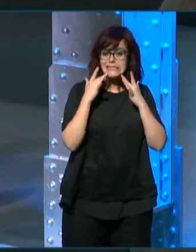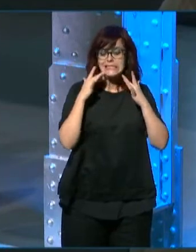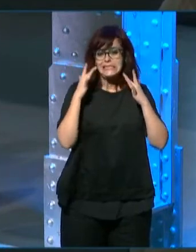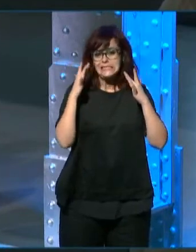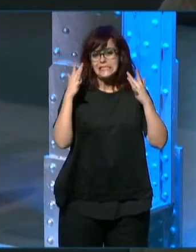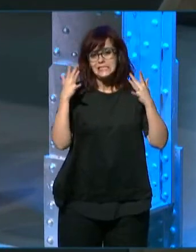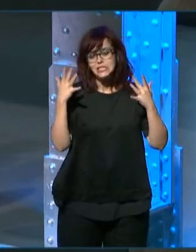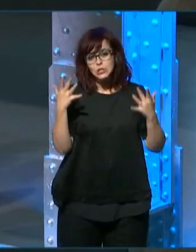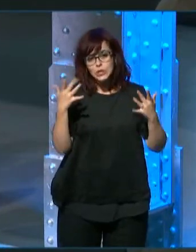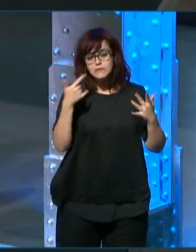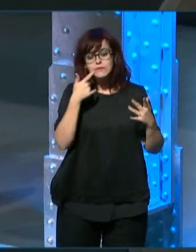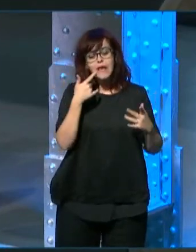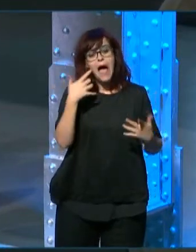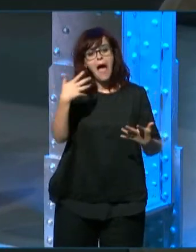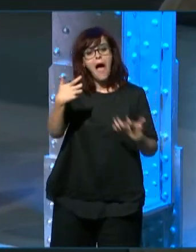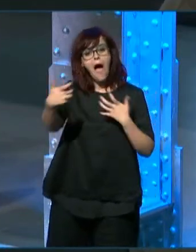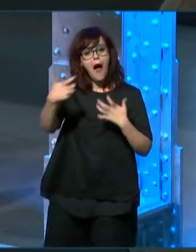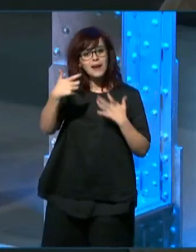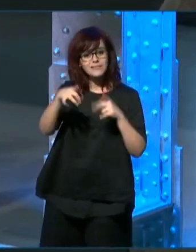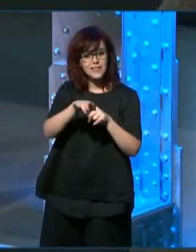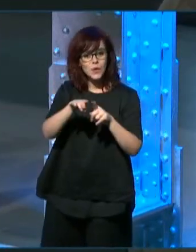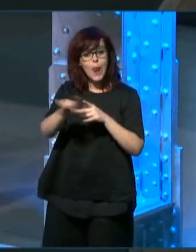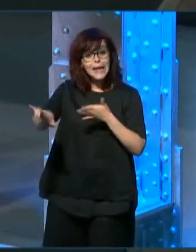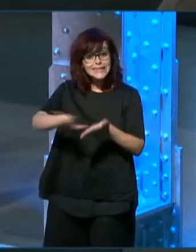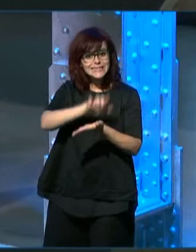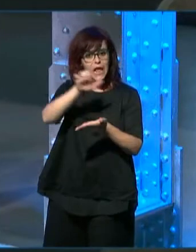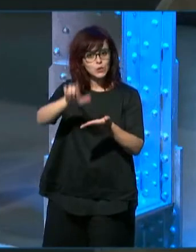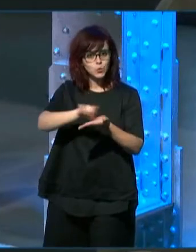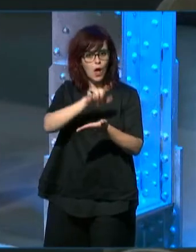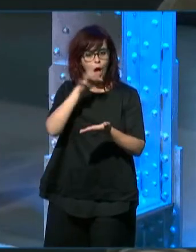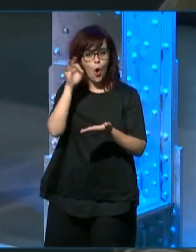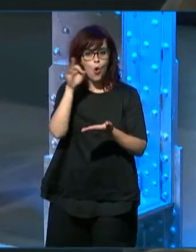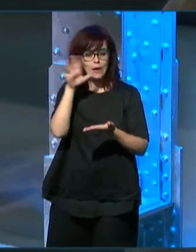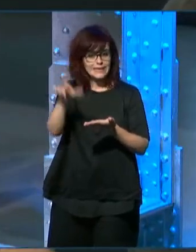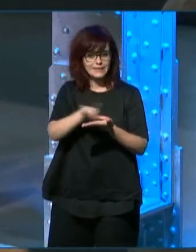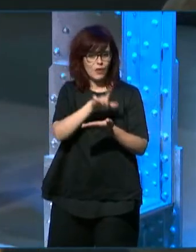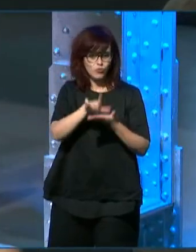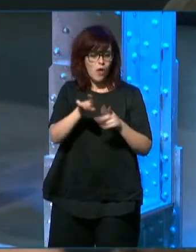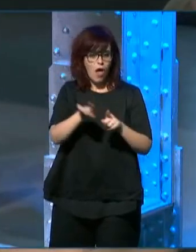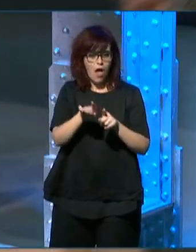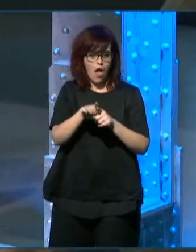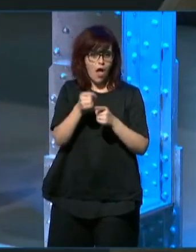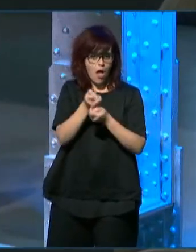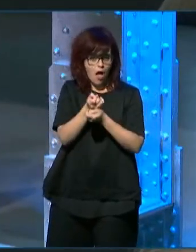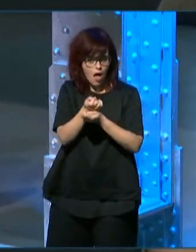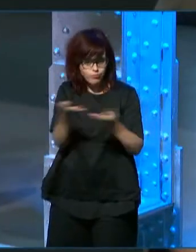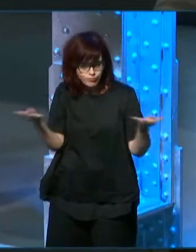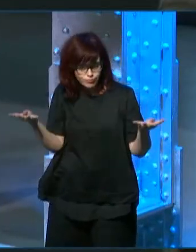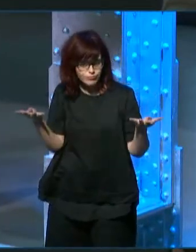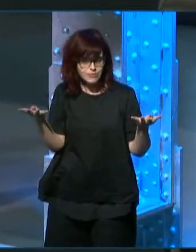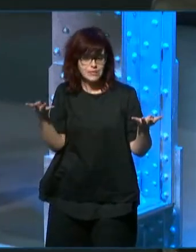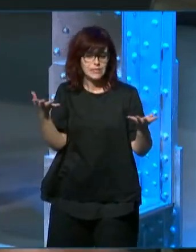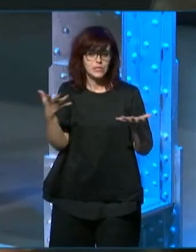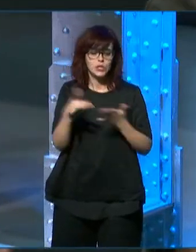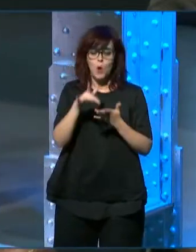que disciplinas artísticas como la literatura y como la literatura en extenso y como la